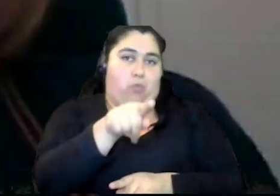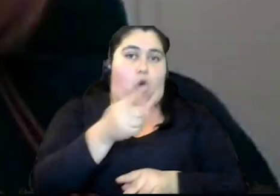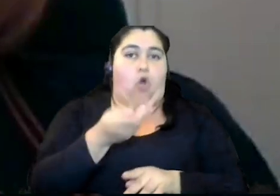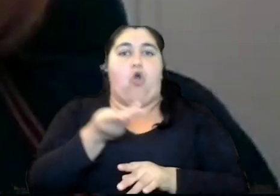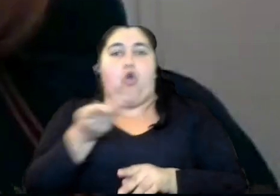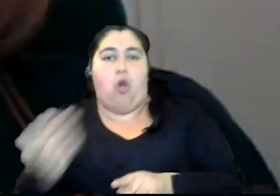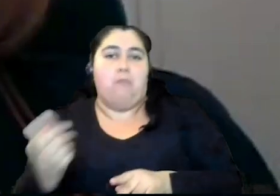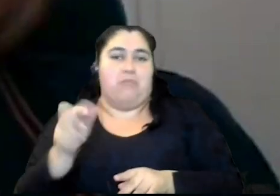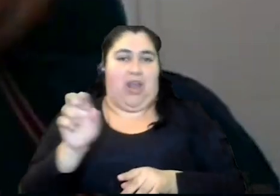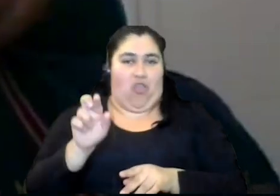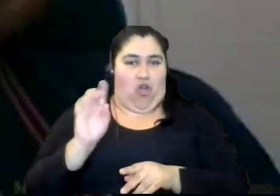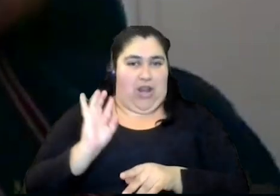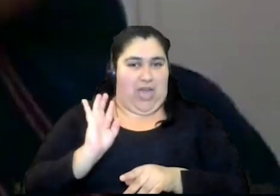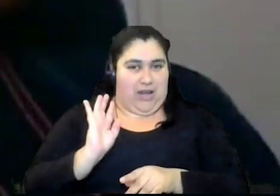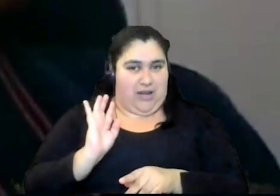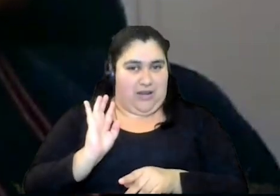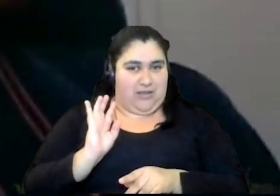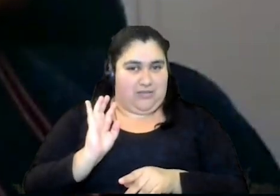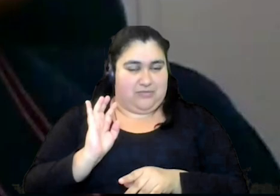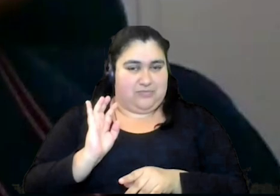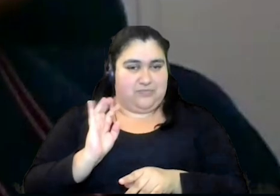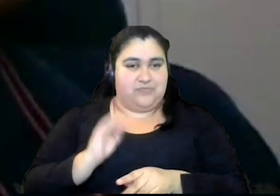los dólares. ¿Sí?